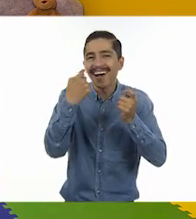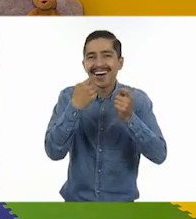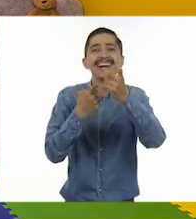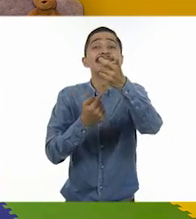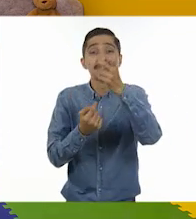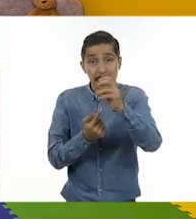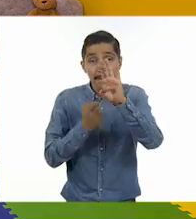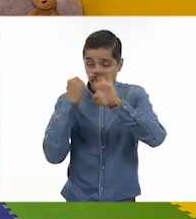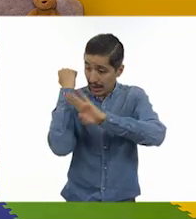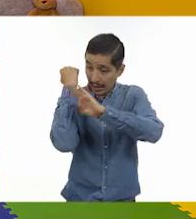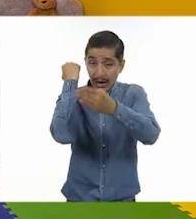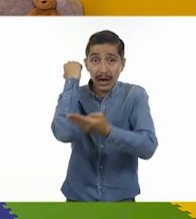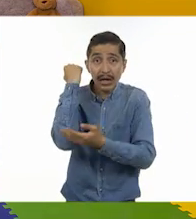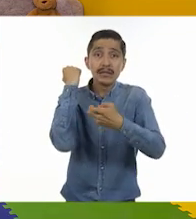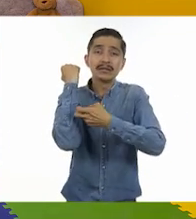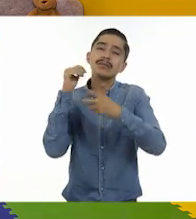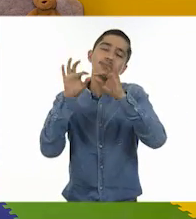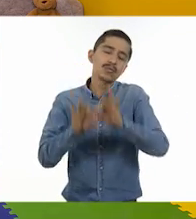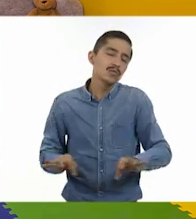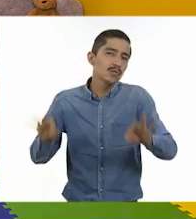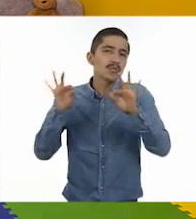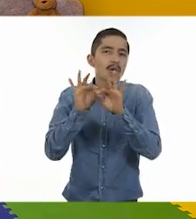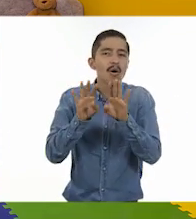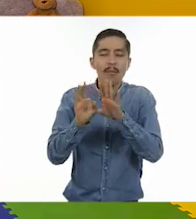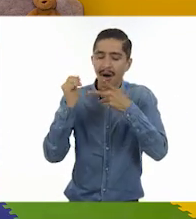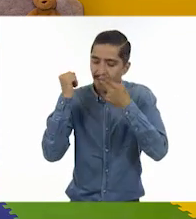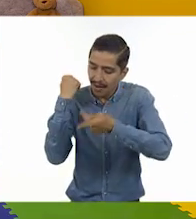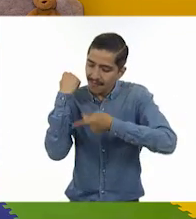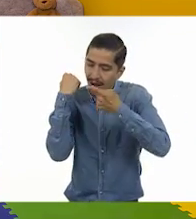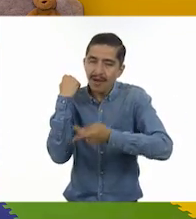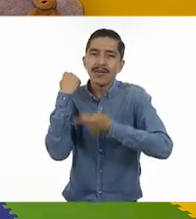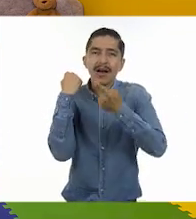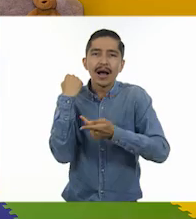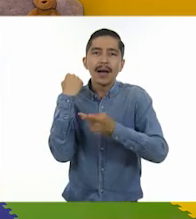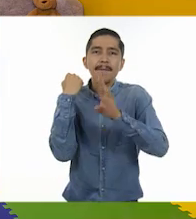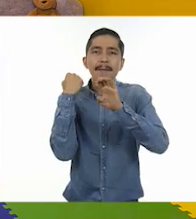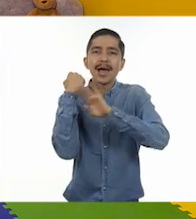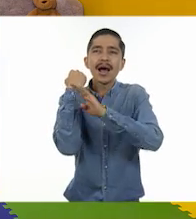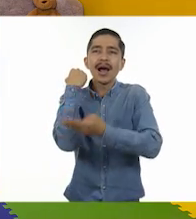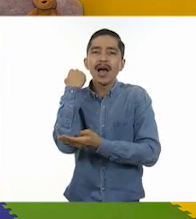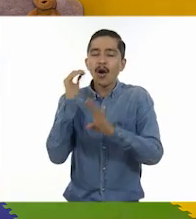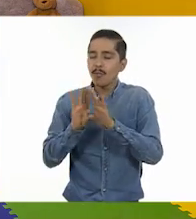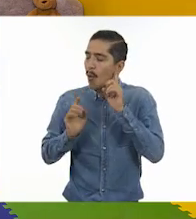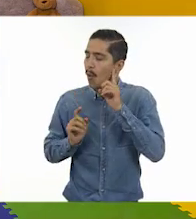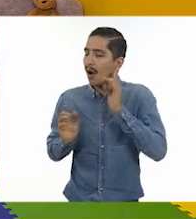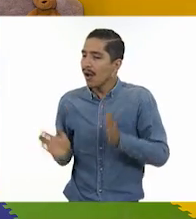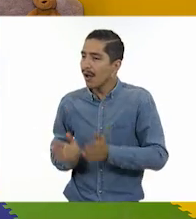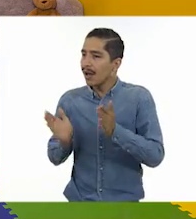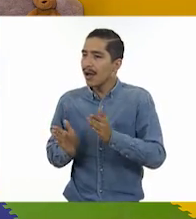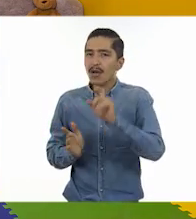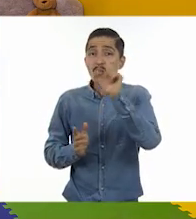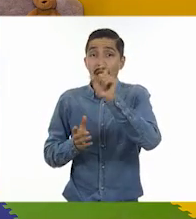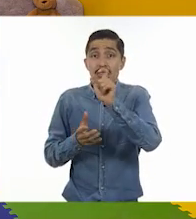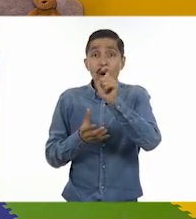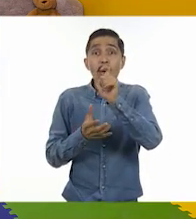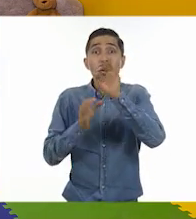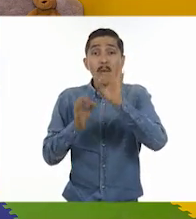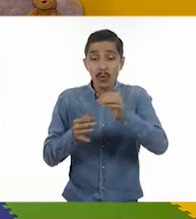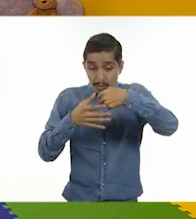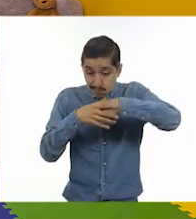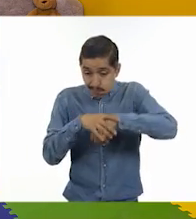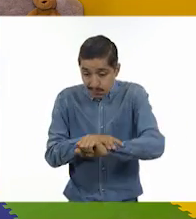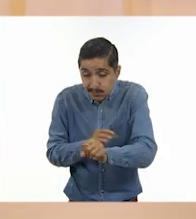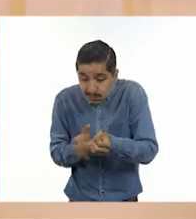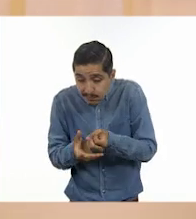embarazo tiene un importante valor porque estimula al bebé, quien al nacer la primera voz que identificará será la